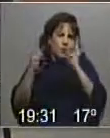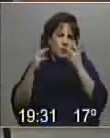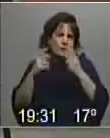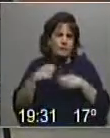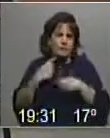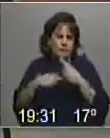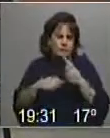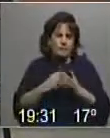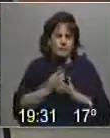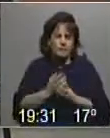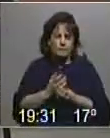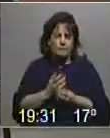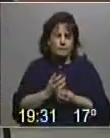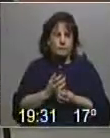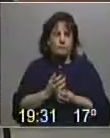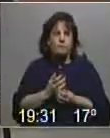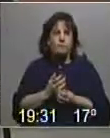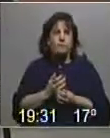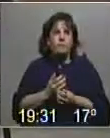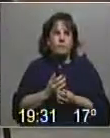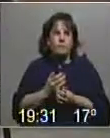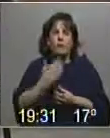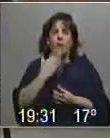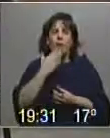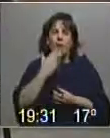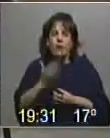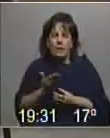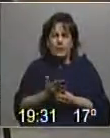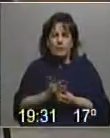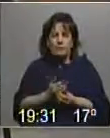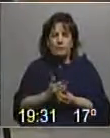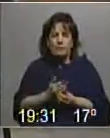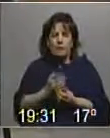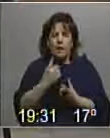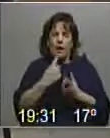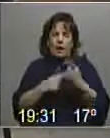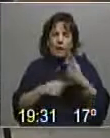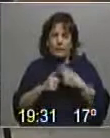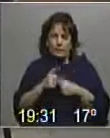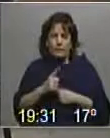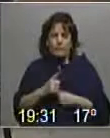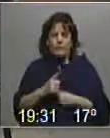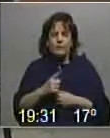conflicto. Carlos Dada, muchísimas gracias. Al contrario, Pilar.